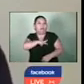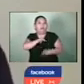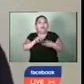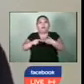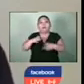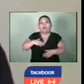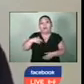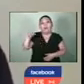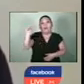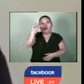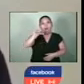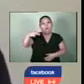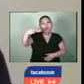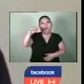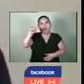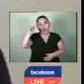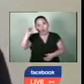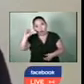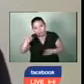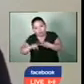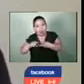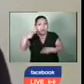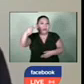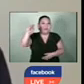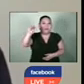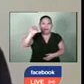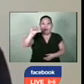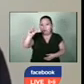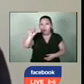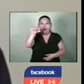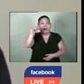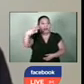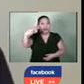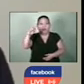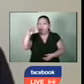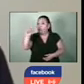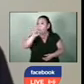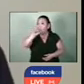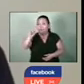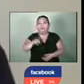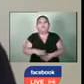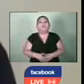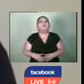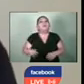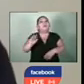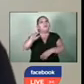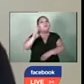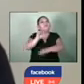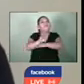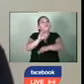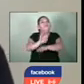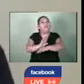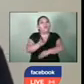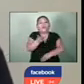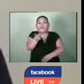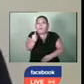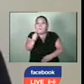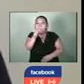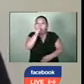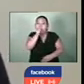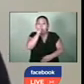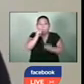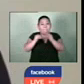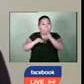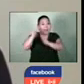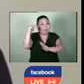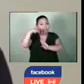un dominio arroba Hotmail, arroba Gmail o arroba Yahoo. En tercer lugar, se recomienda utilizar contraseñas fuertes de